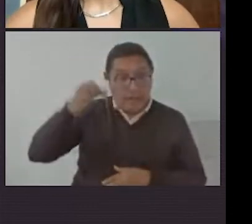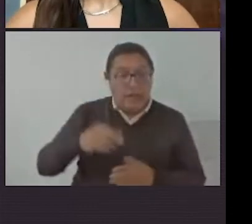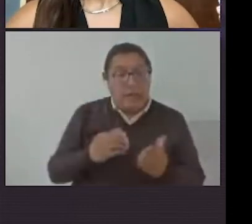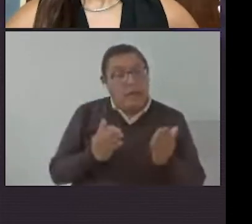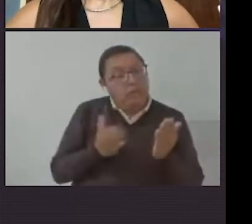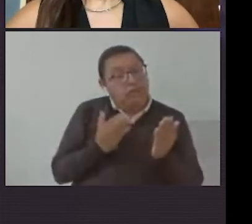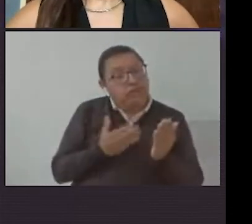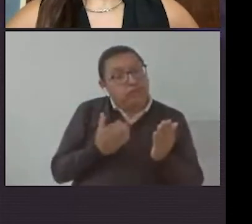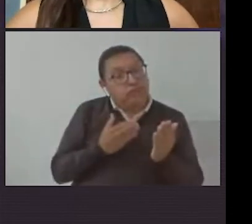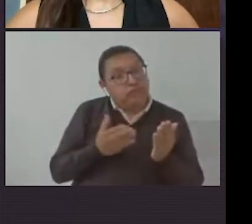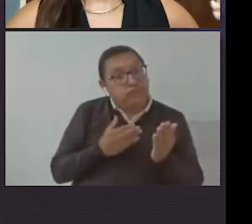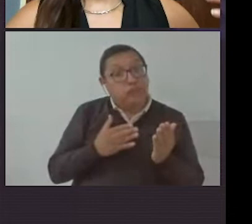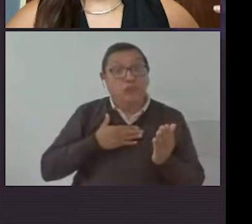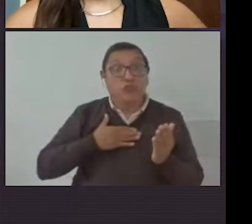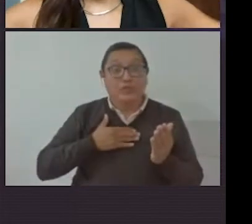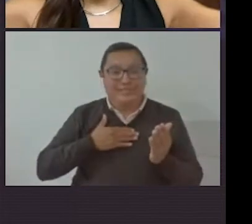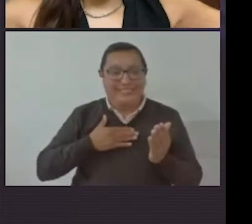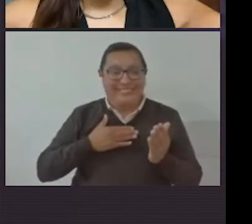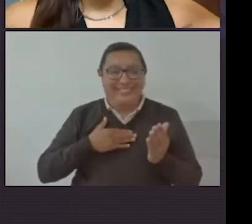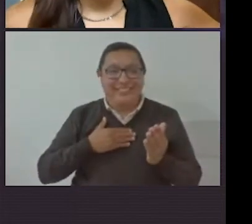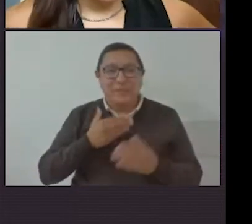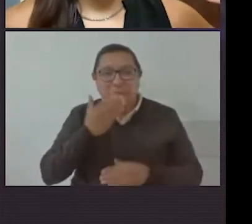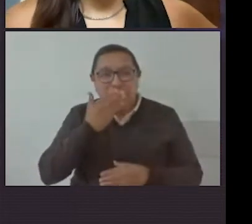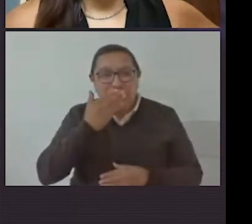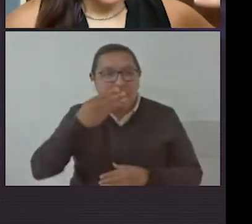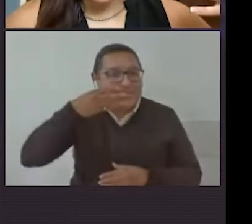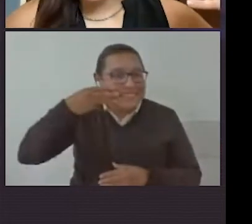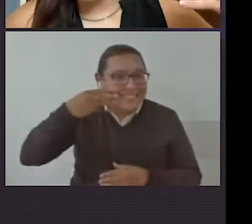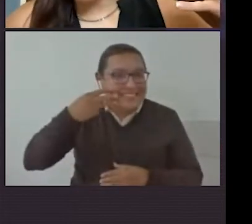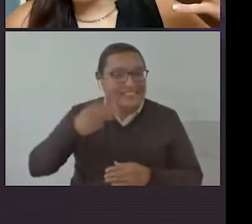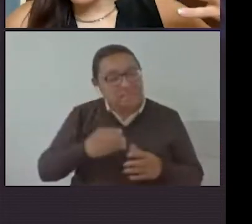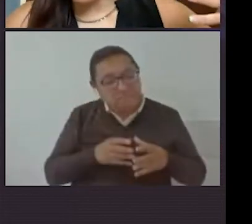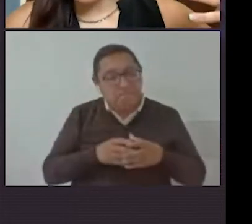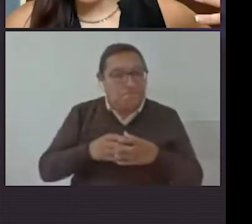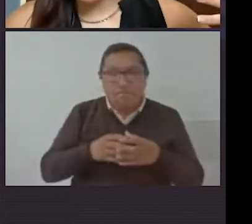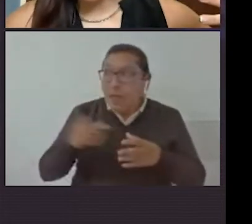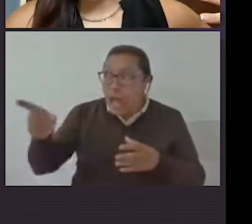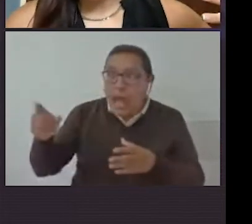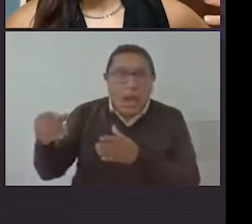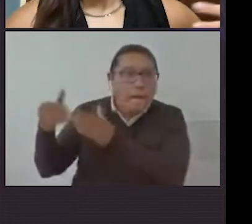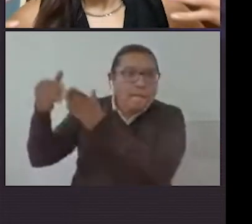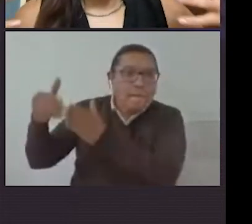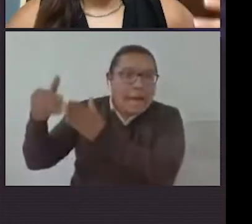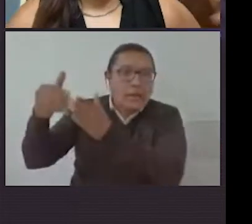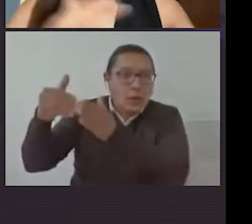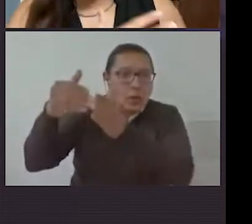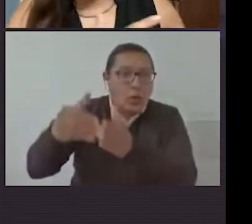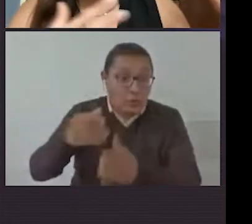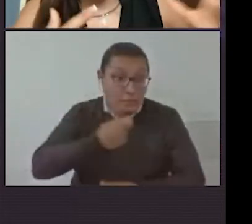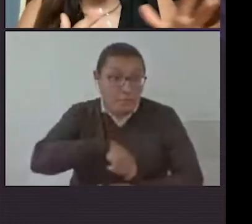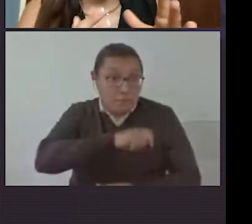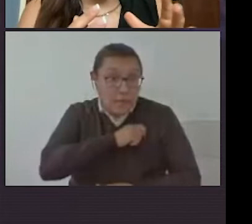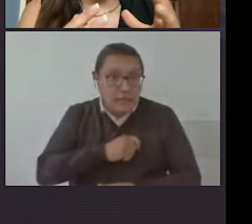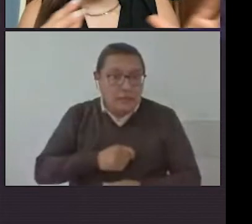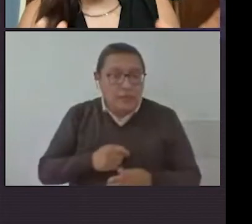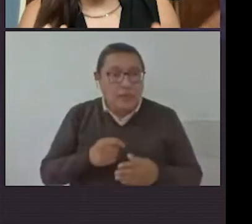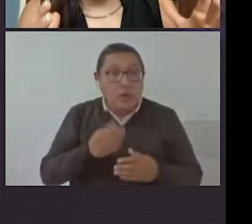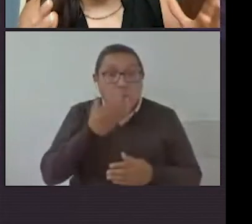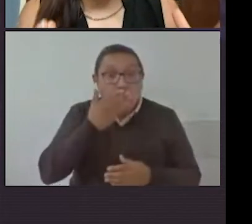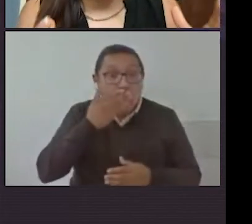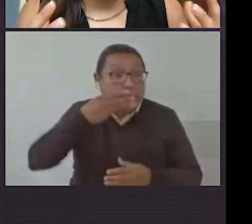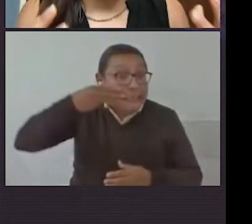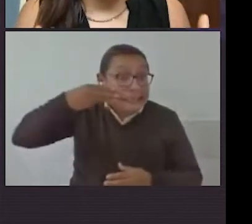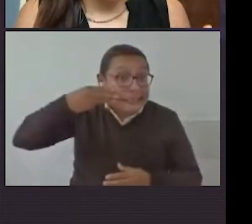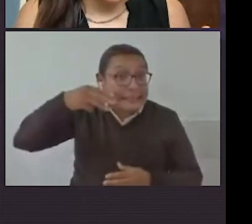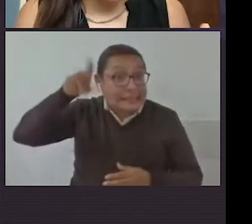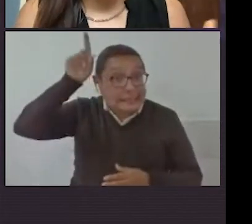México, y que se venían acercando los barcos de los españoles, nuestros antepasados no